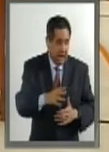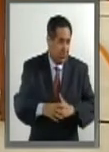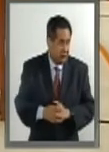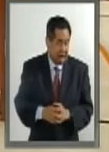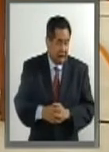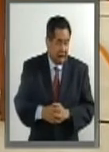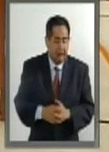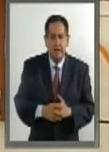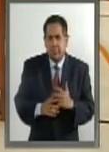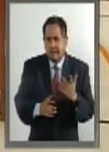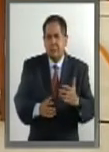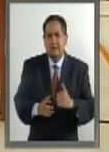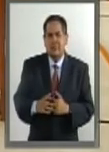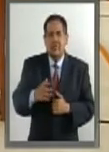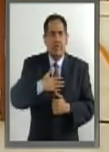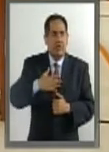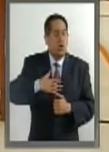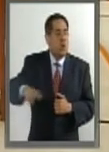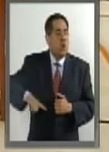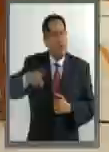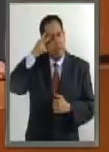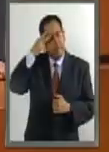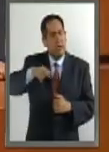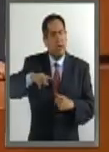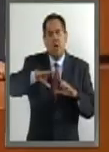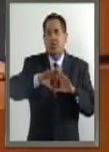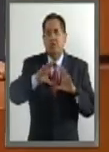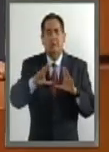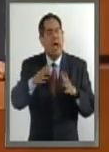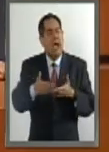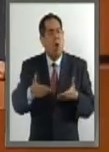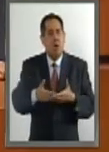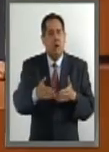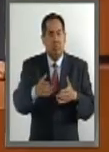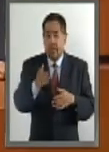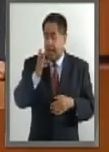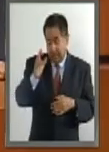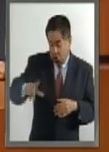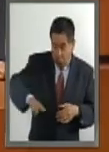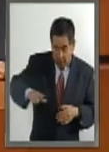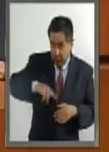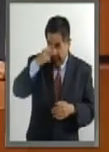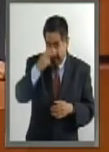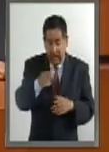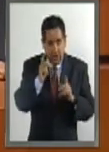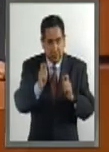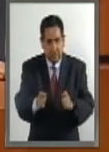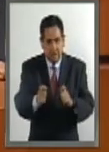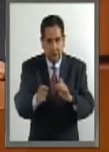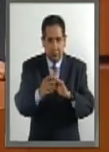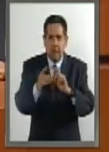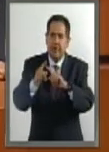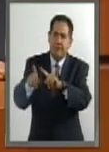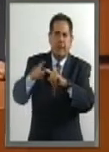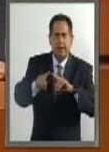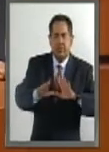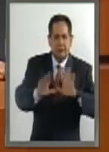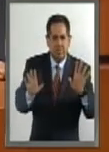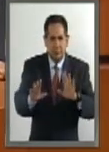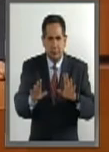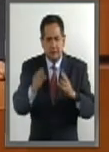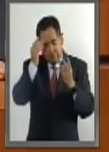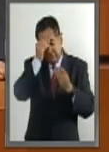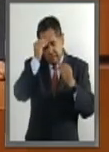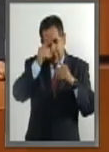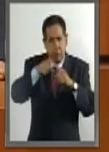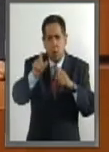ahí como Estado mexicano, hasta hoy, como Estado mexicano, no quiero hacer ninguna reflexión